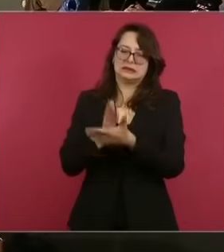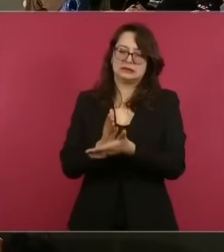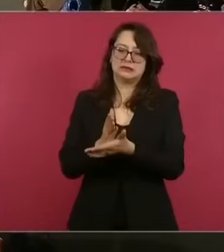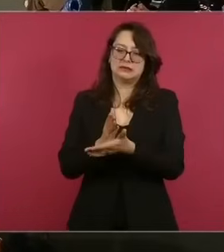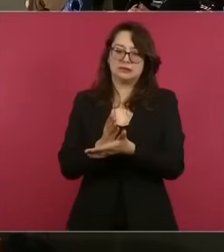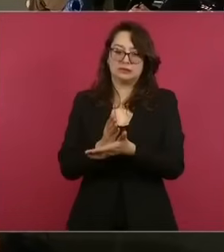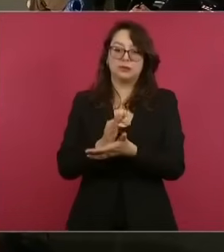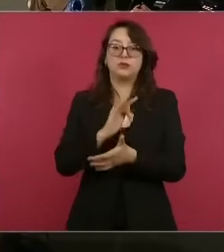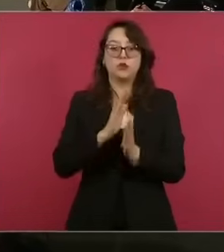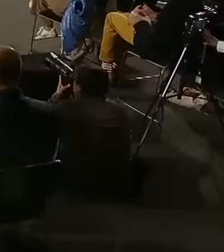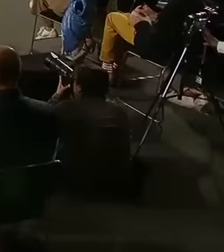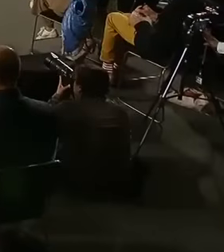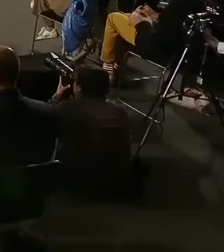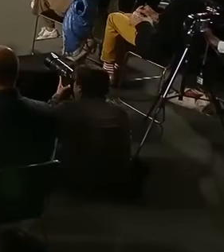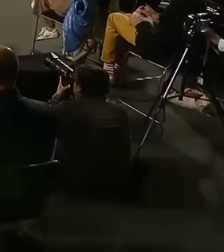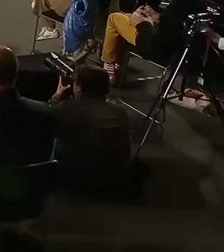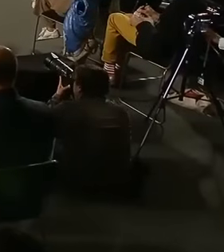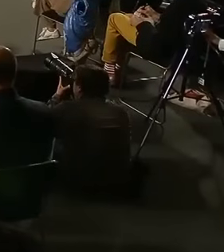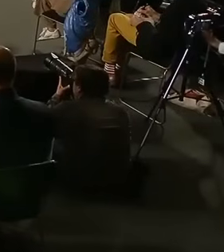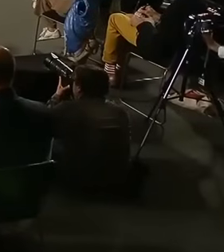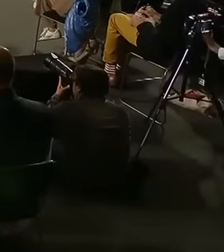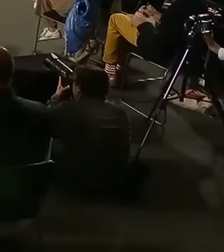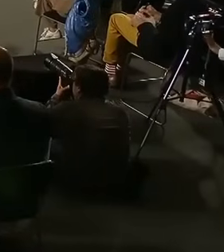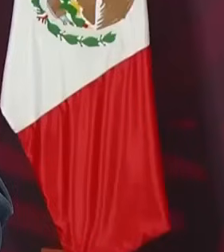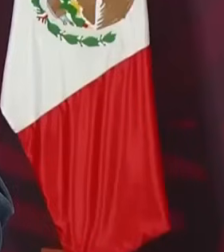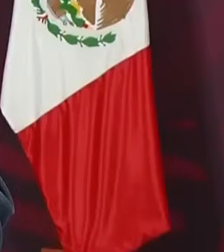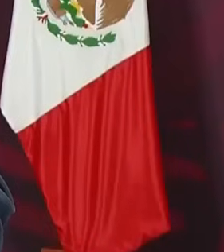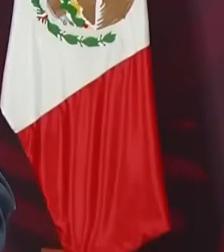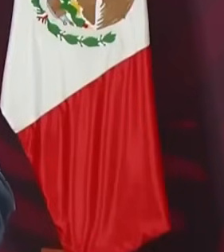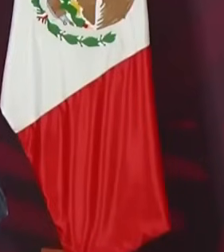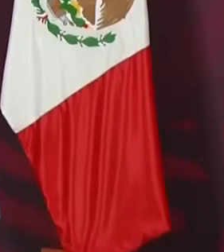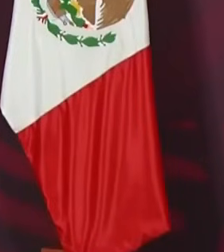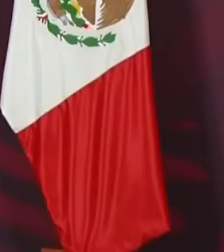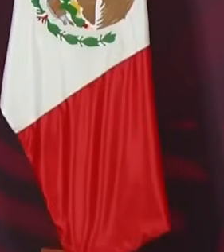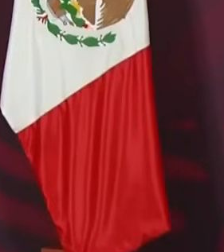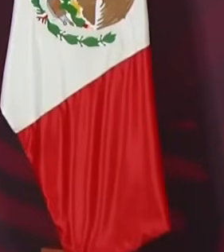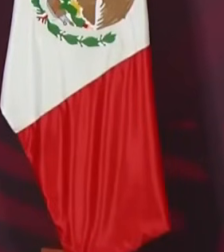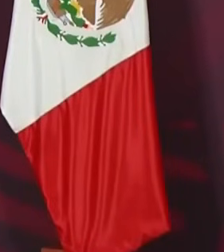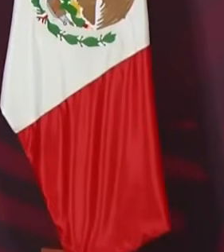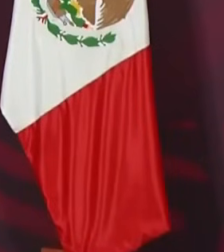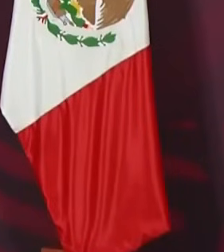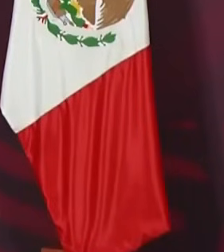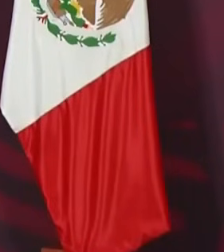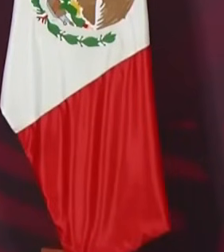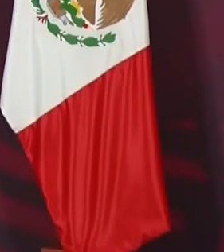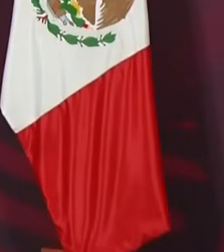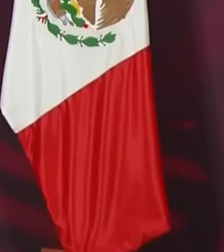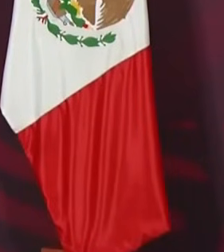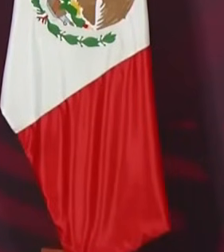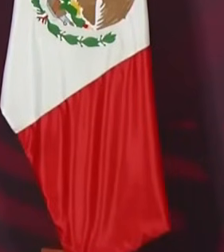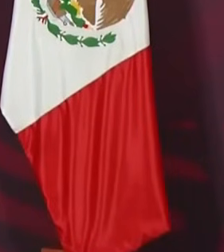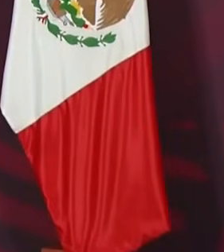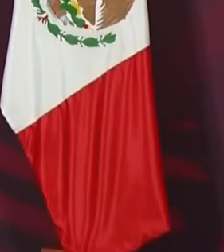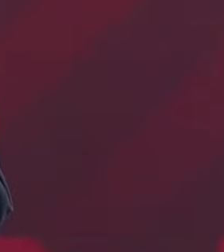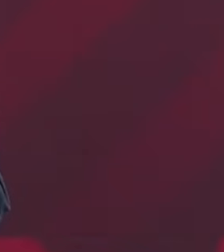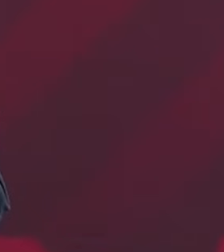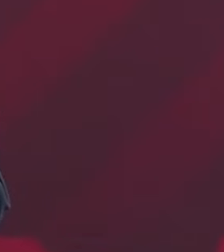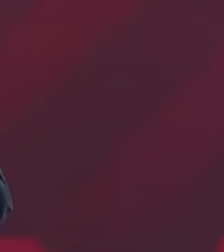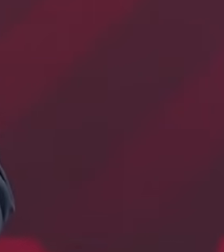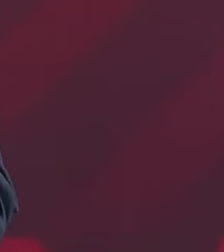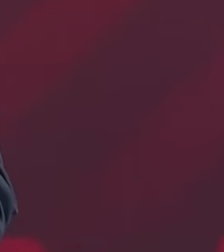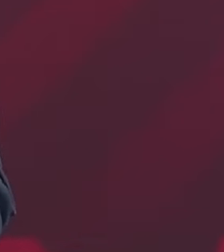que no se les permita y que tengan confianza que todos van a